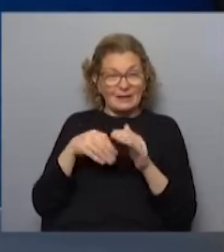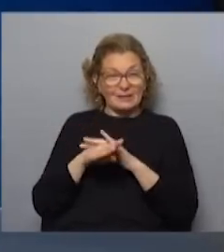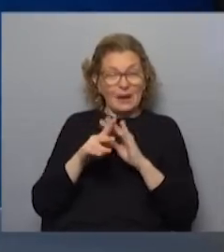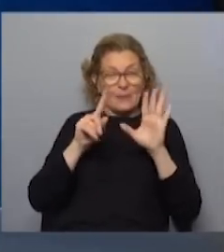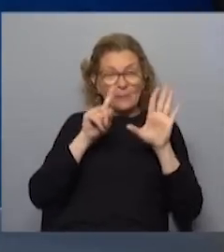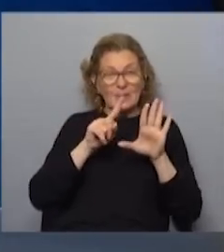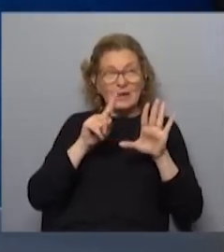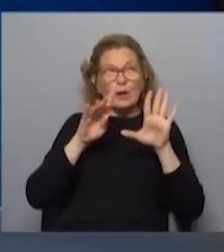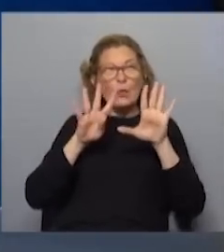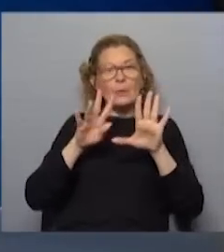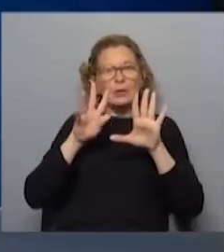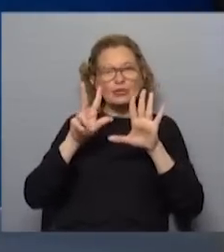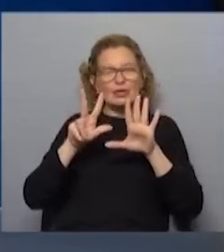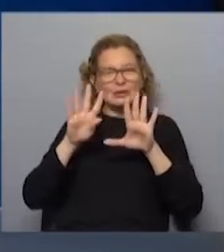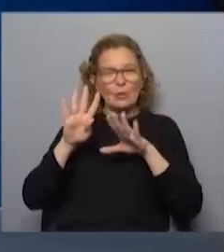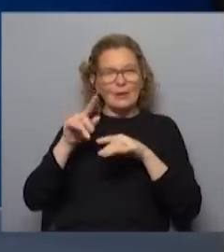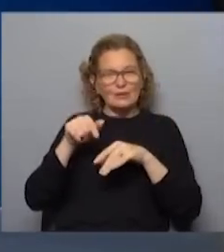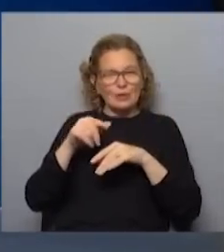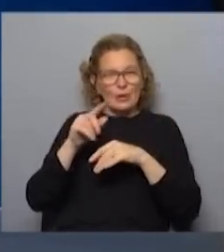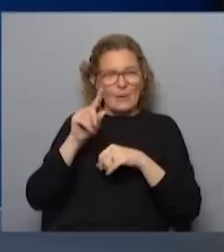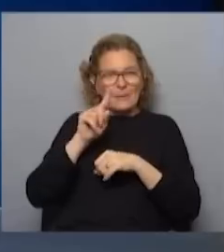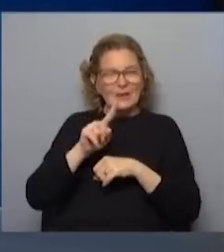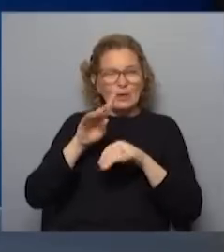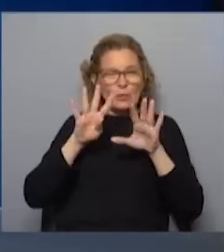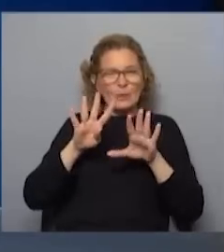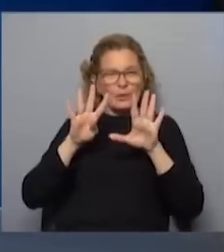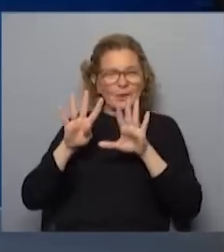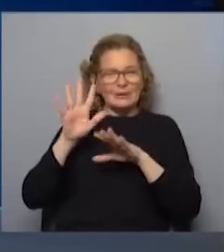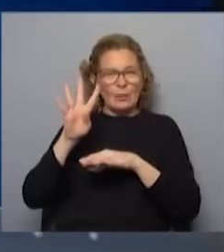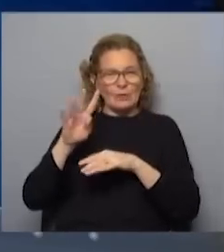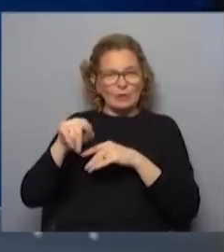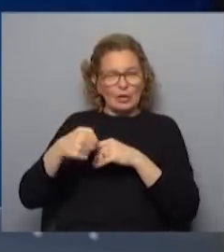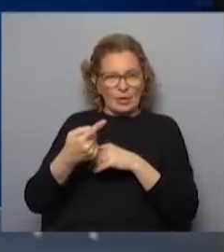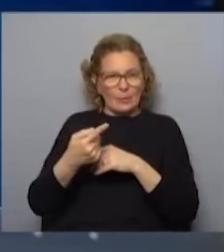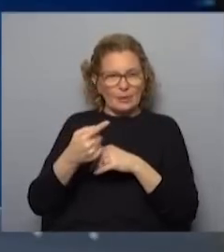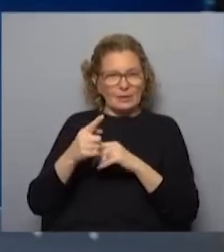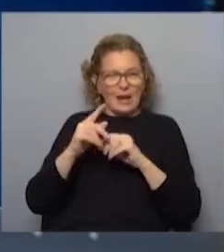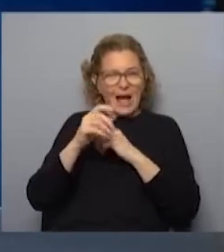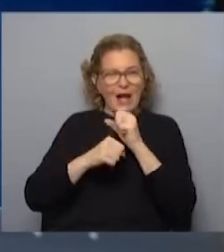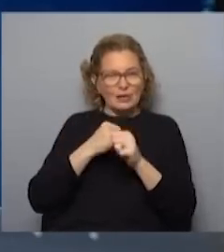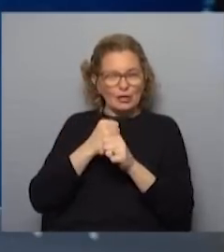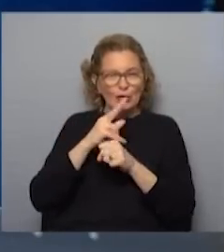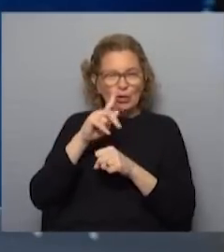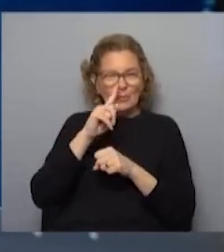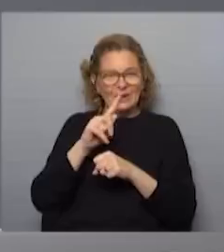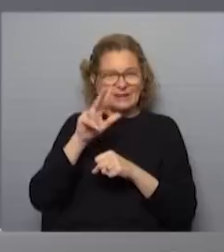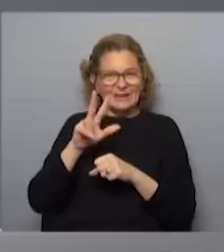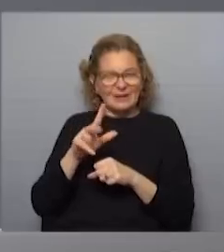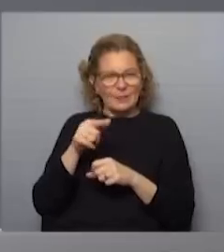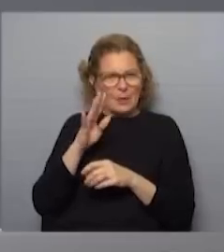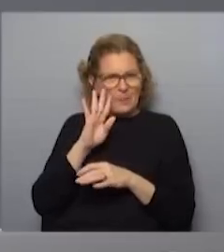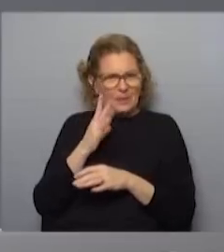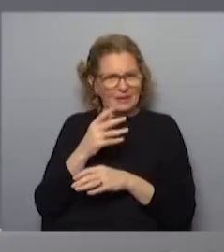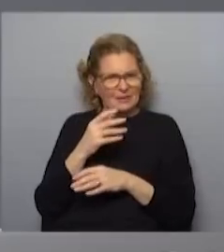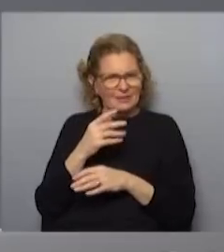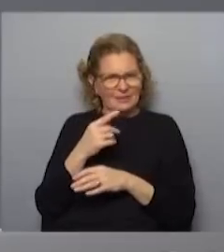1984 esto ocurre en 1994 y continuará ejerciendo esto hasta el año 2003 digo porque me particularmente